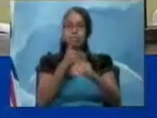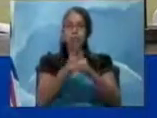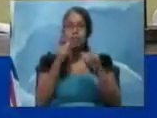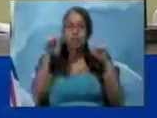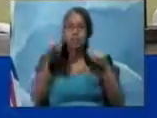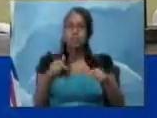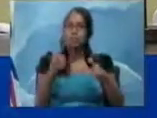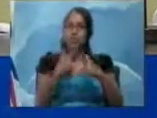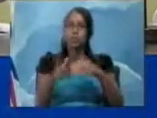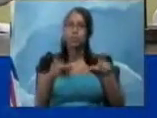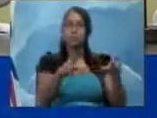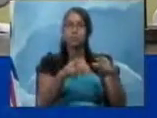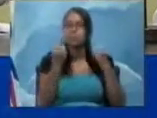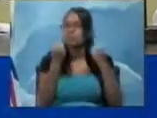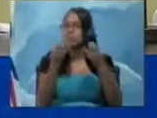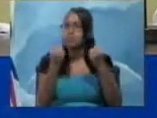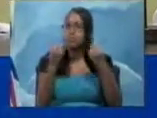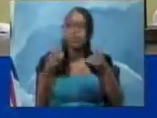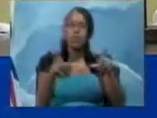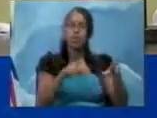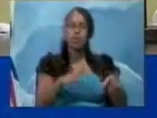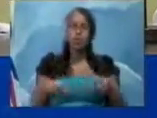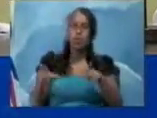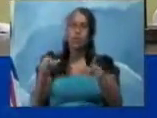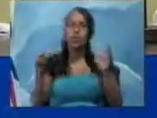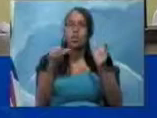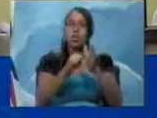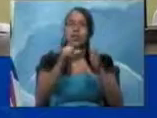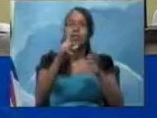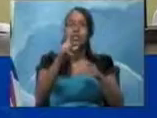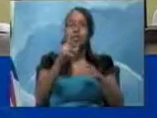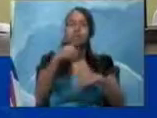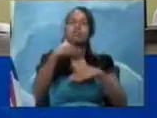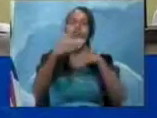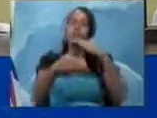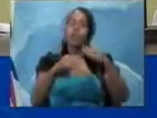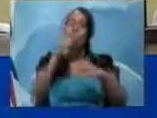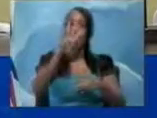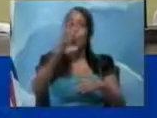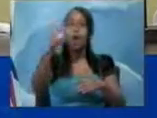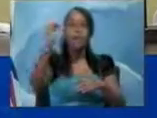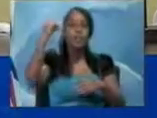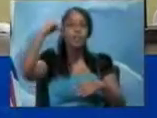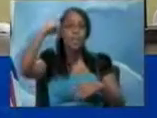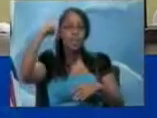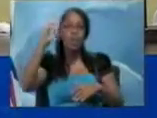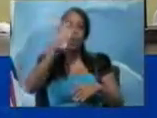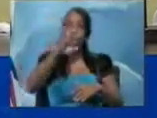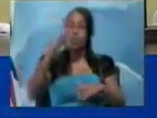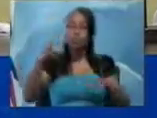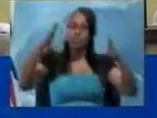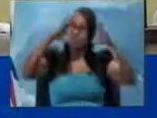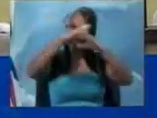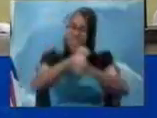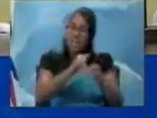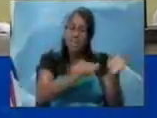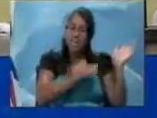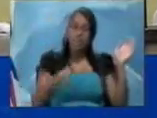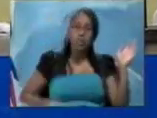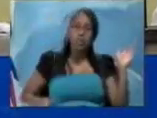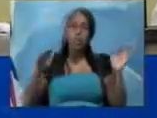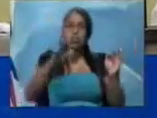allá en muchos lugares durante 40 días y 40 noches el señor se estuvo